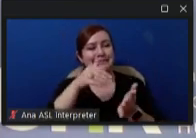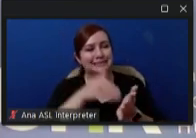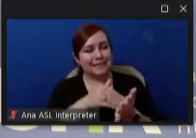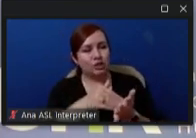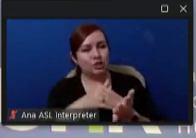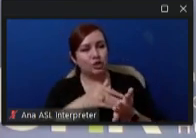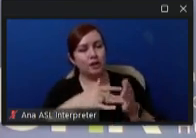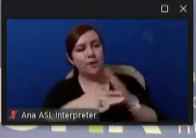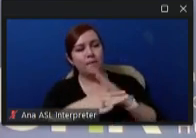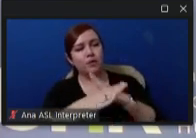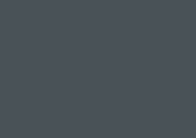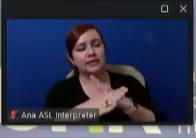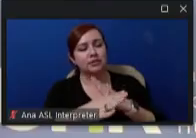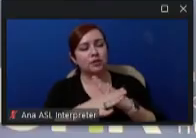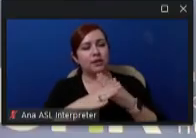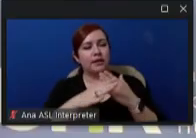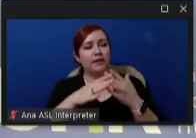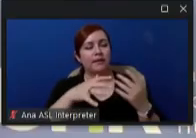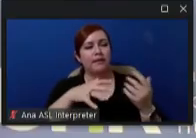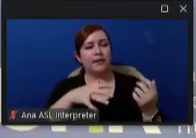Discapacidad, CAPRODI.